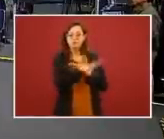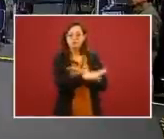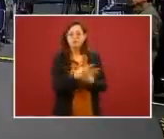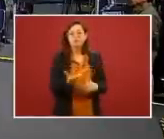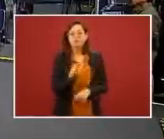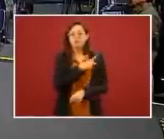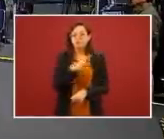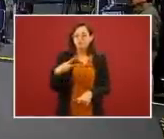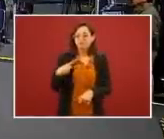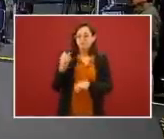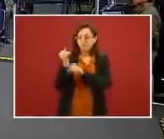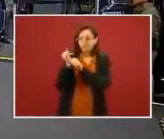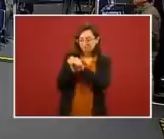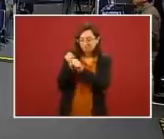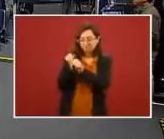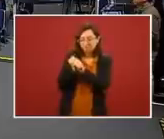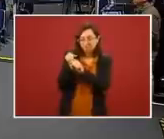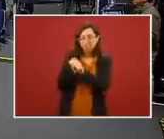investigara